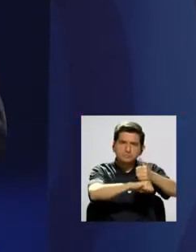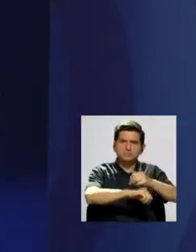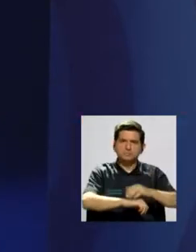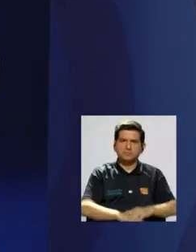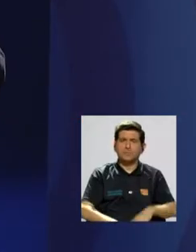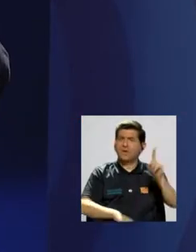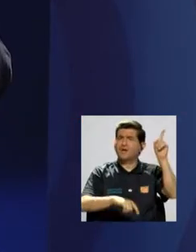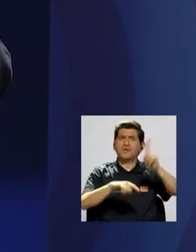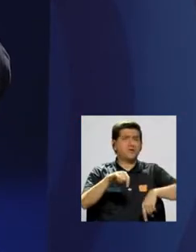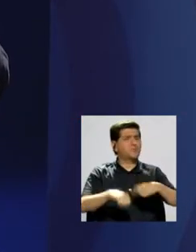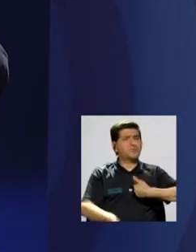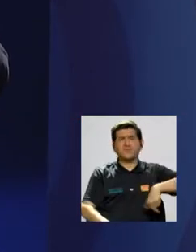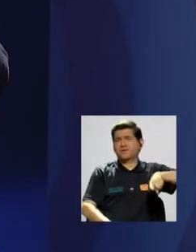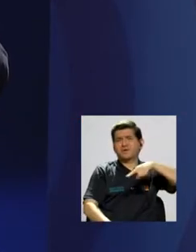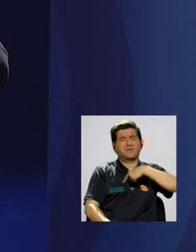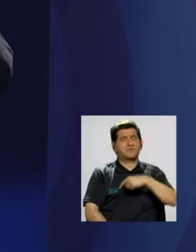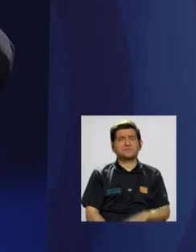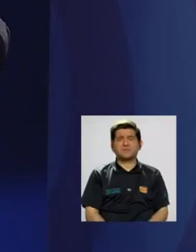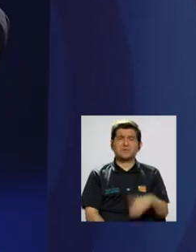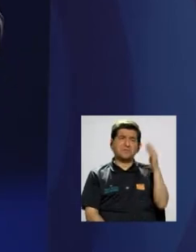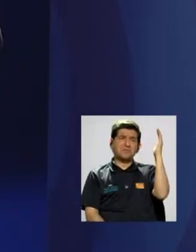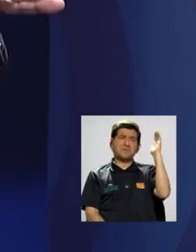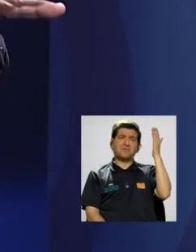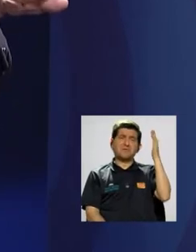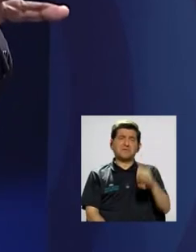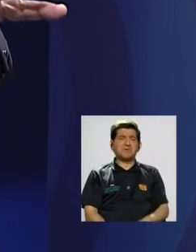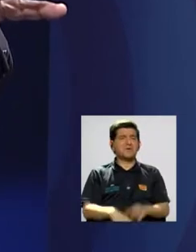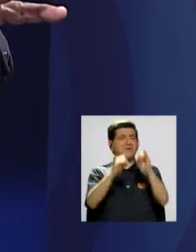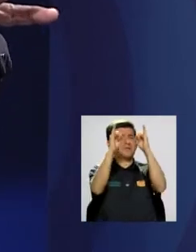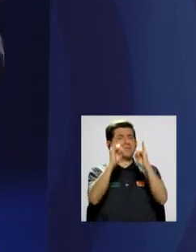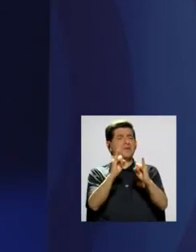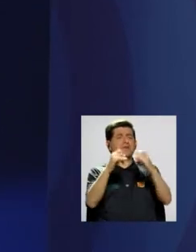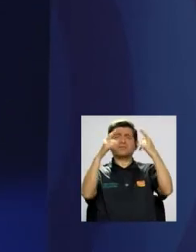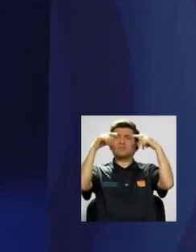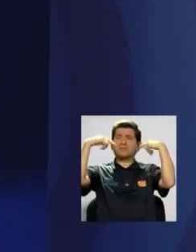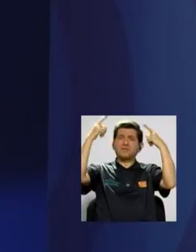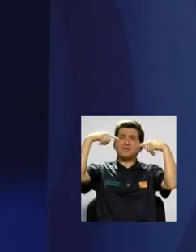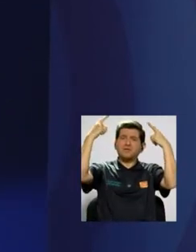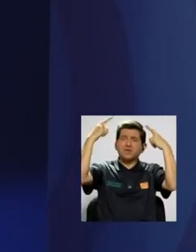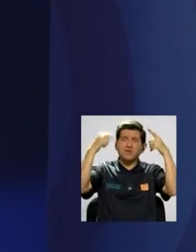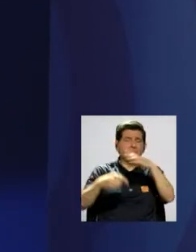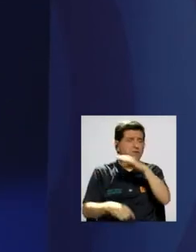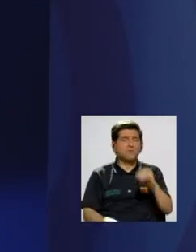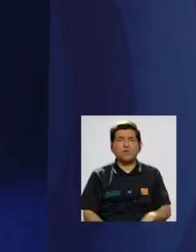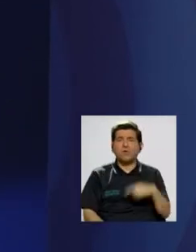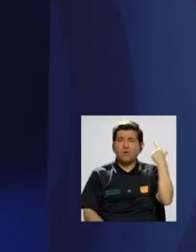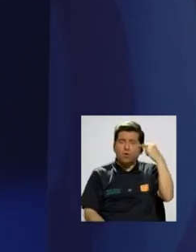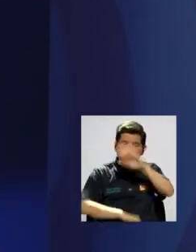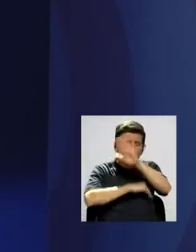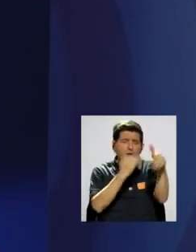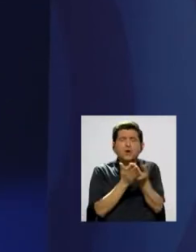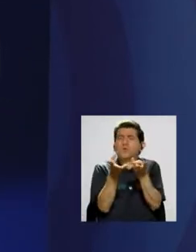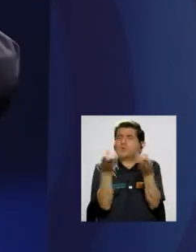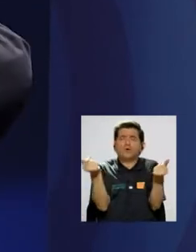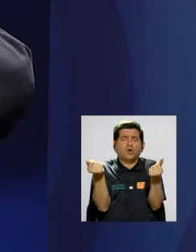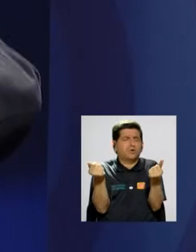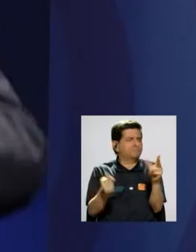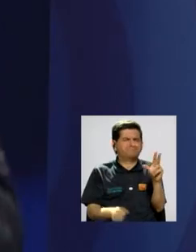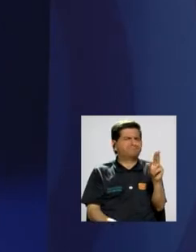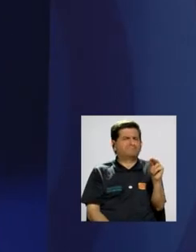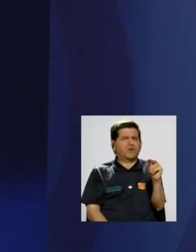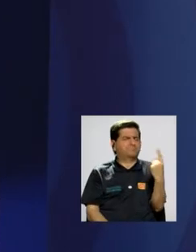No podemos dejar que el discurso ni del individuo exitoso, ni del Estado que lo resuelve todo.